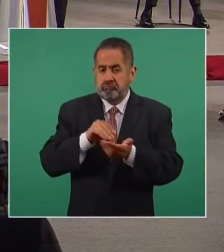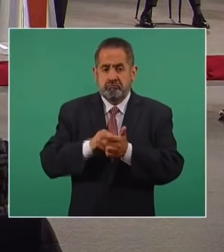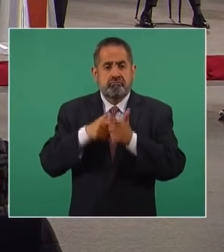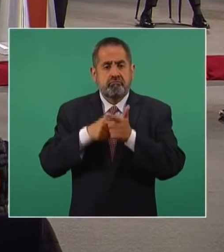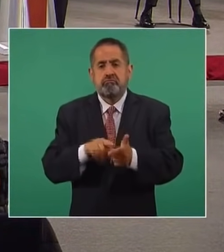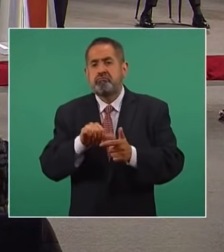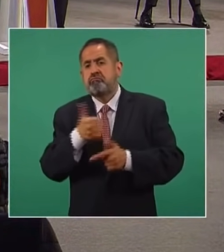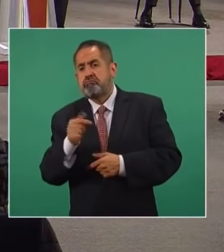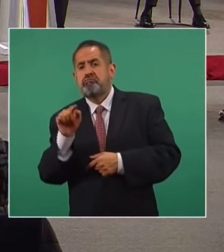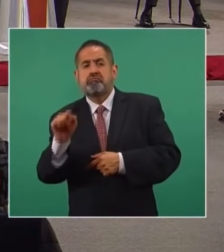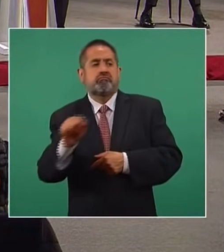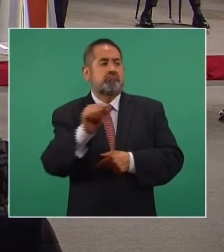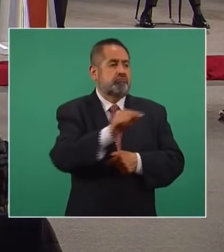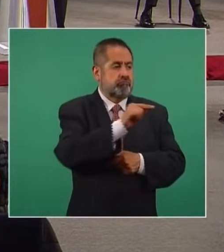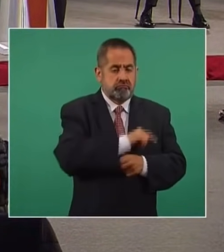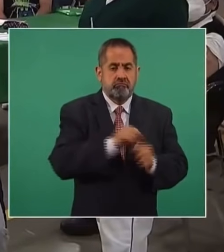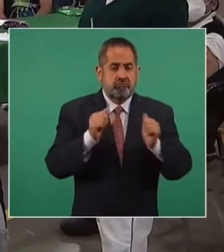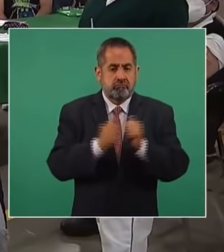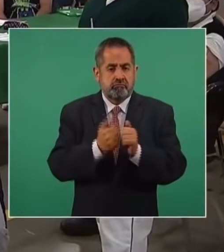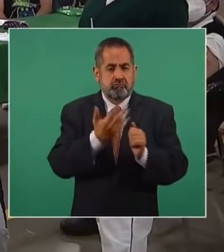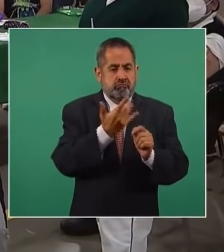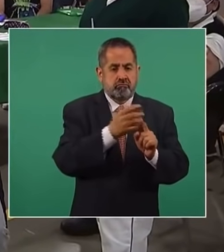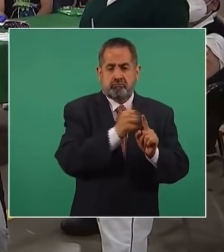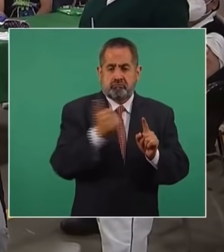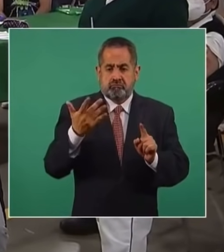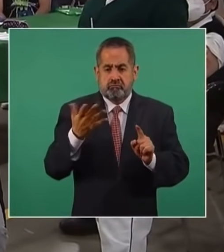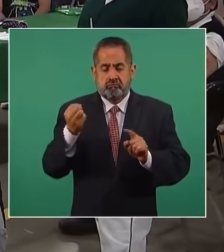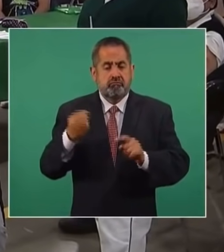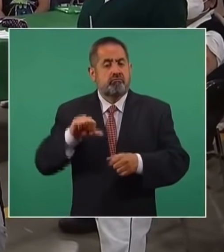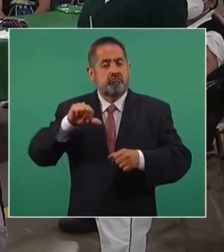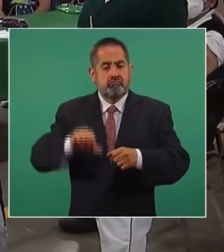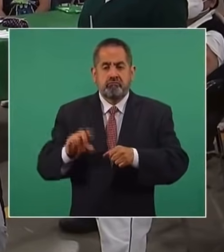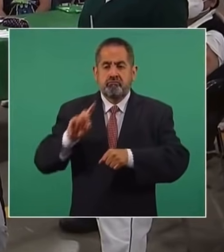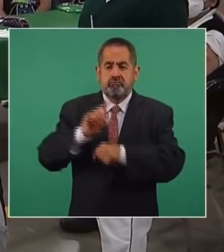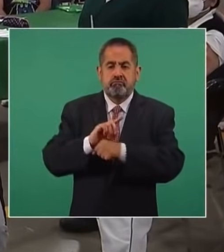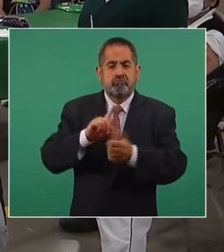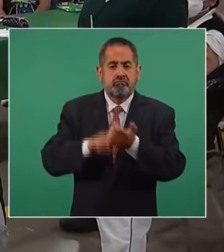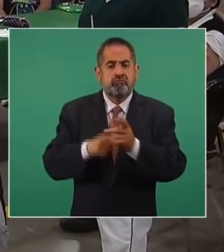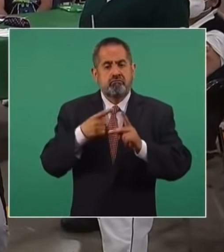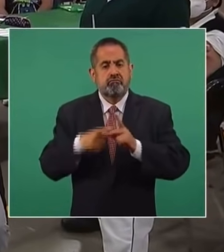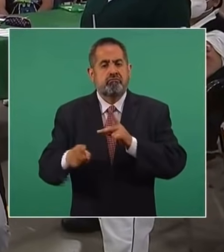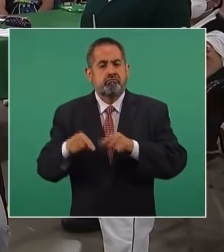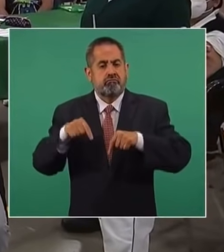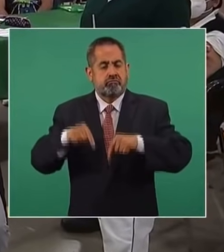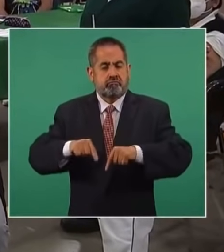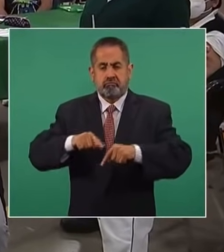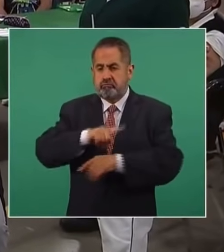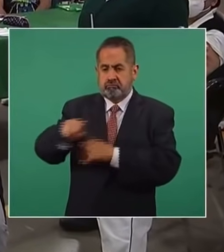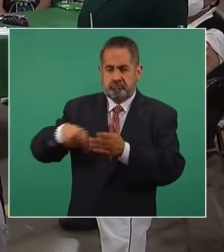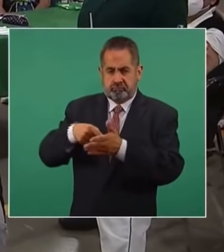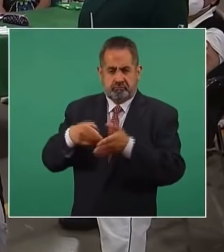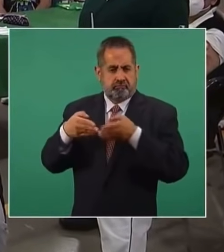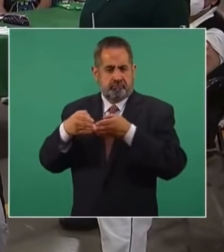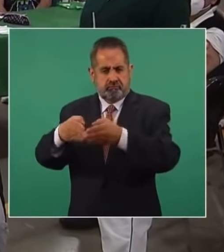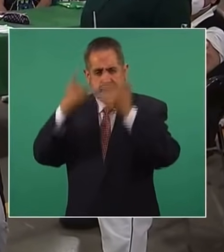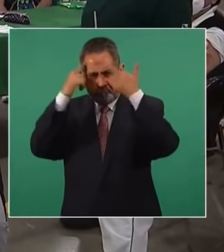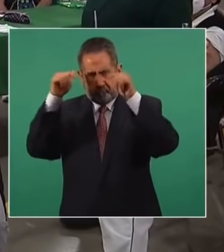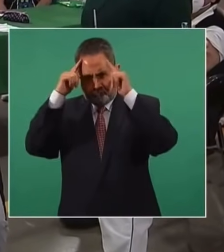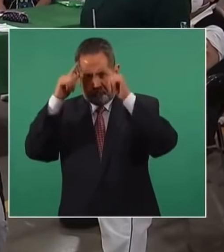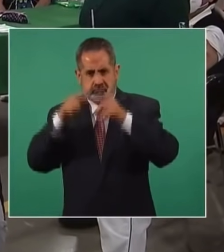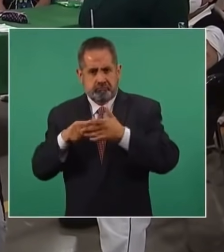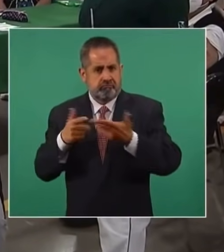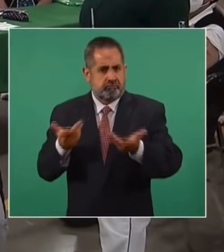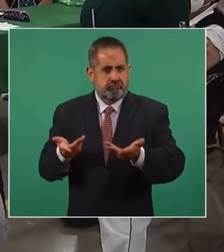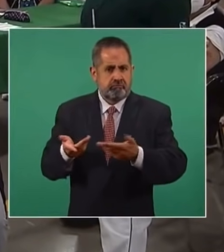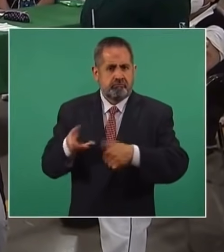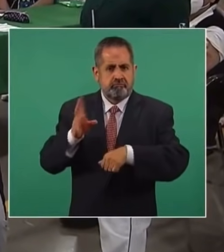otras sedes también con 50 a 59. Y el día de hoy aquí en Censis Marina, si nos